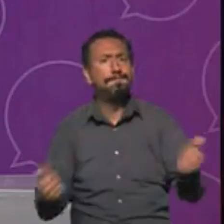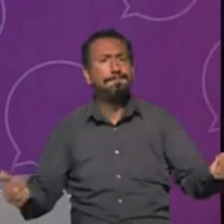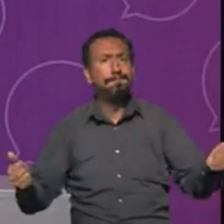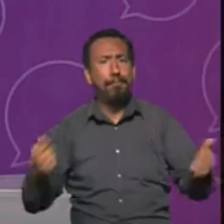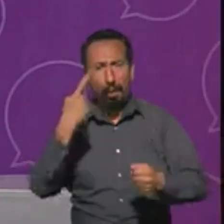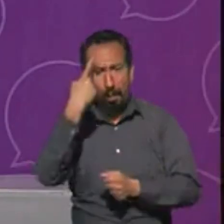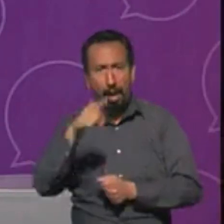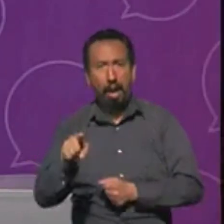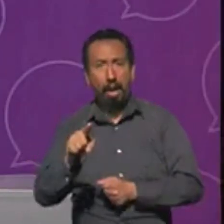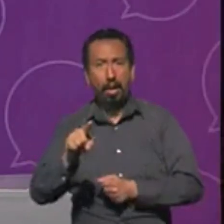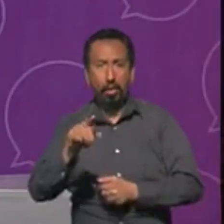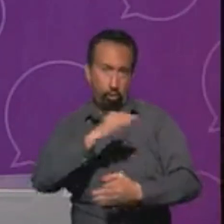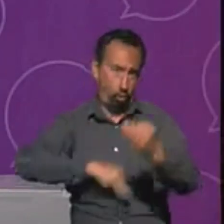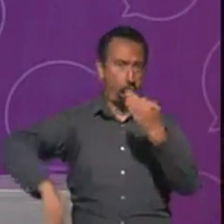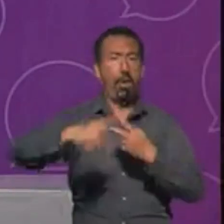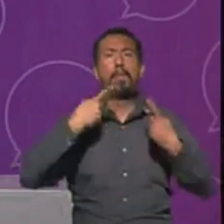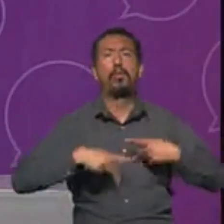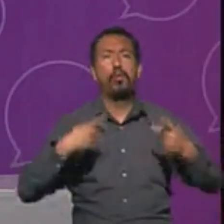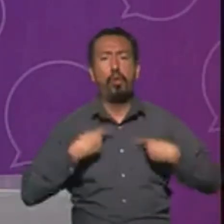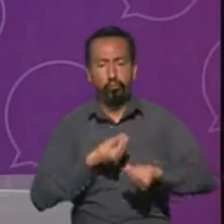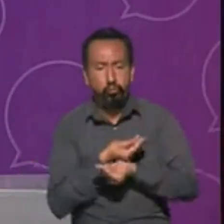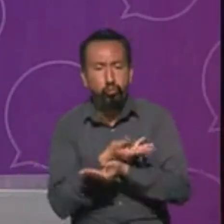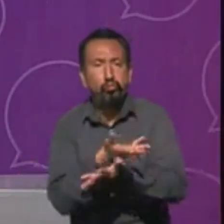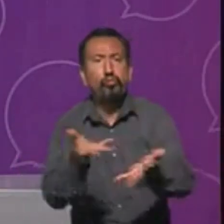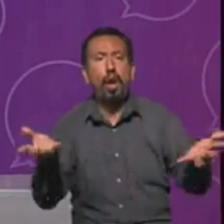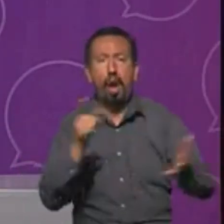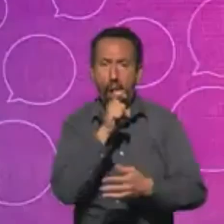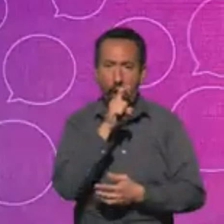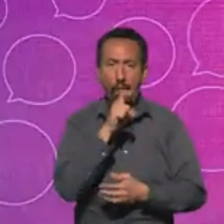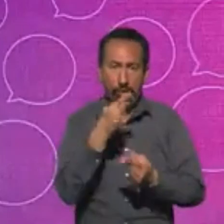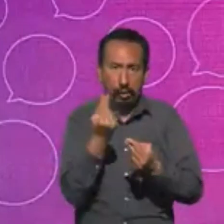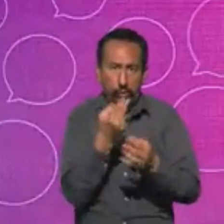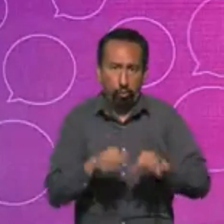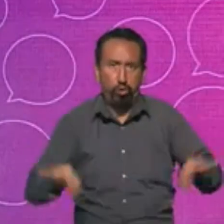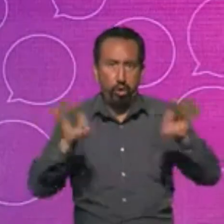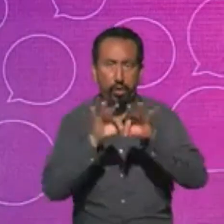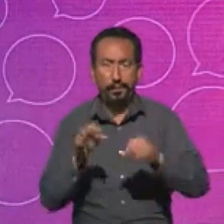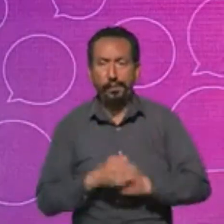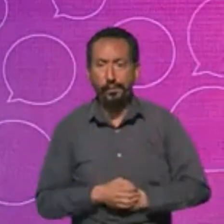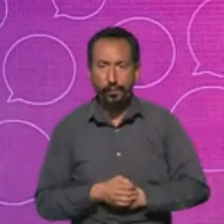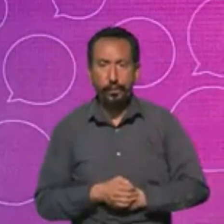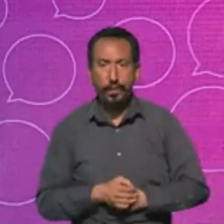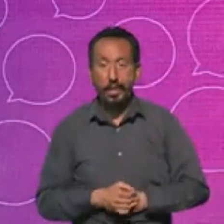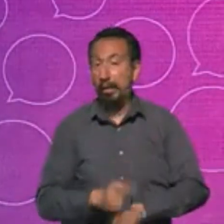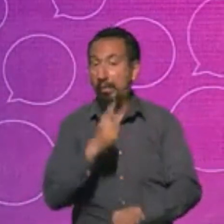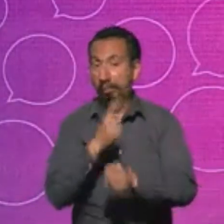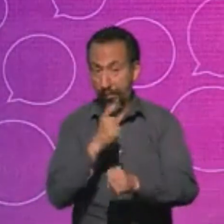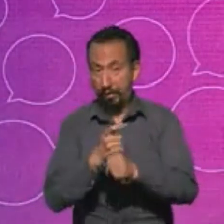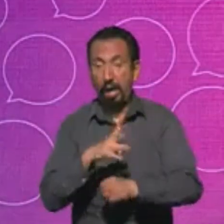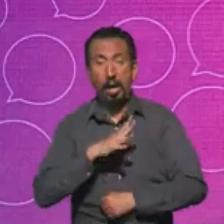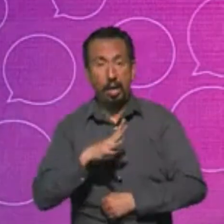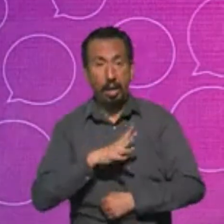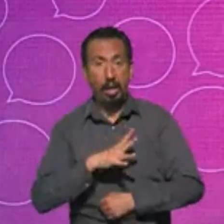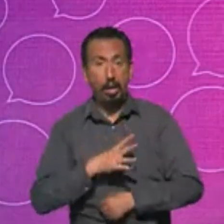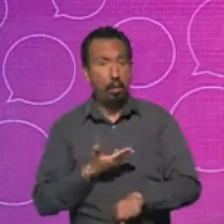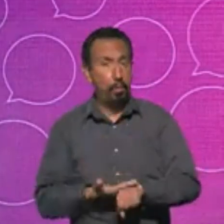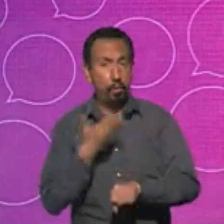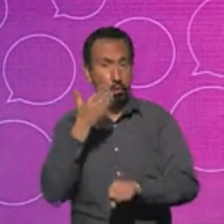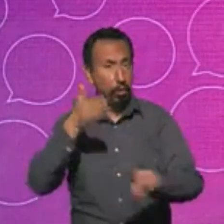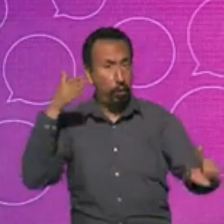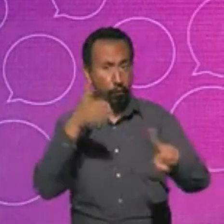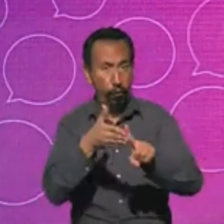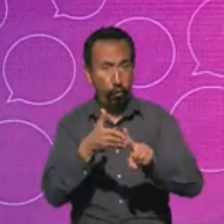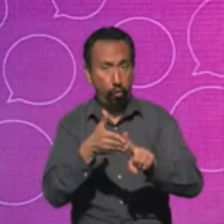Celaya para garantizar el vital líquido adelante por favor obviamente lo primero es tener una estrecha y muy efectiva